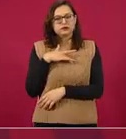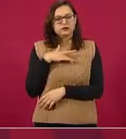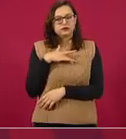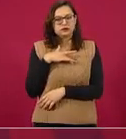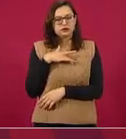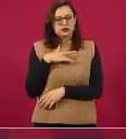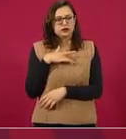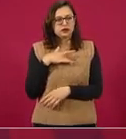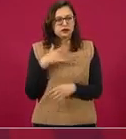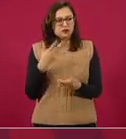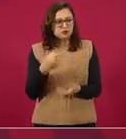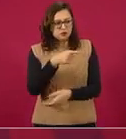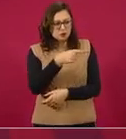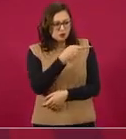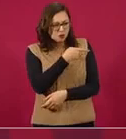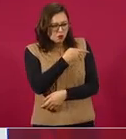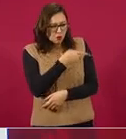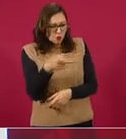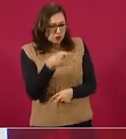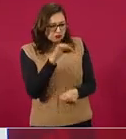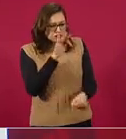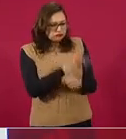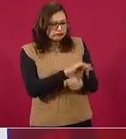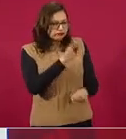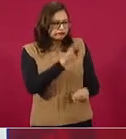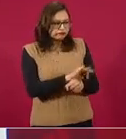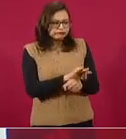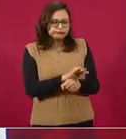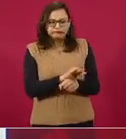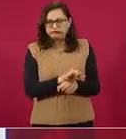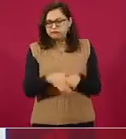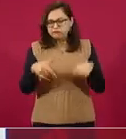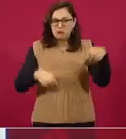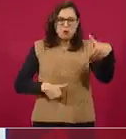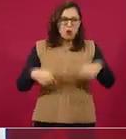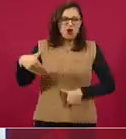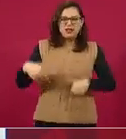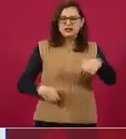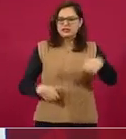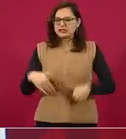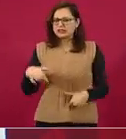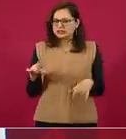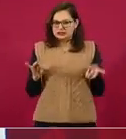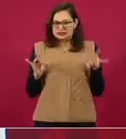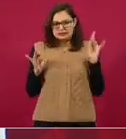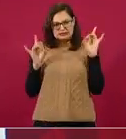signifique defender a los pobres, les incomoda.